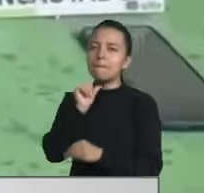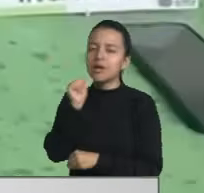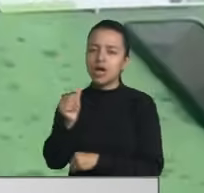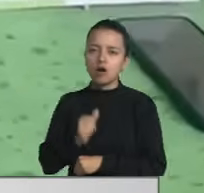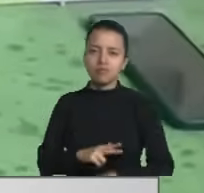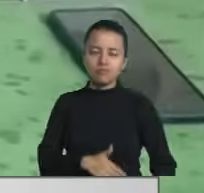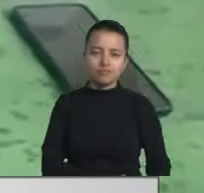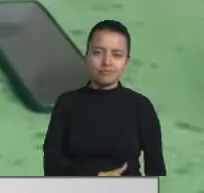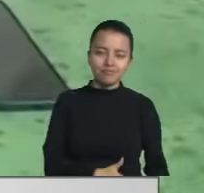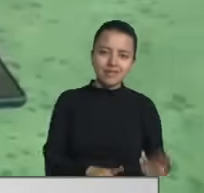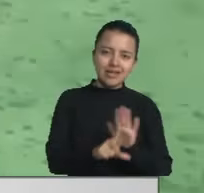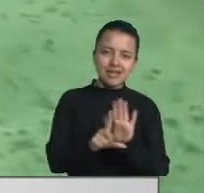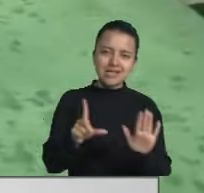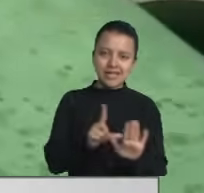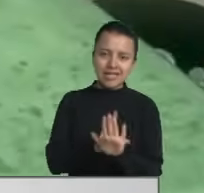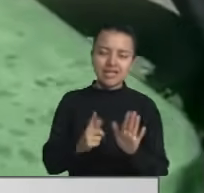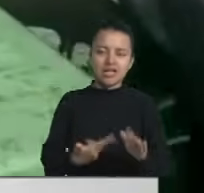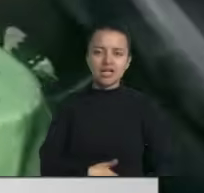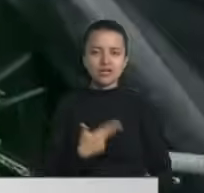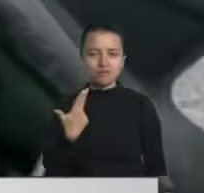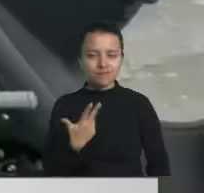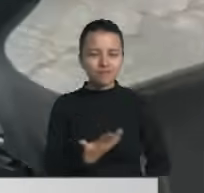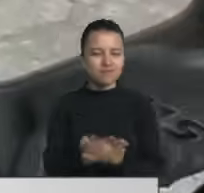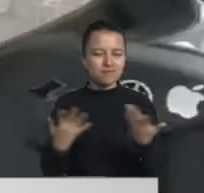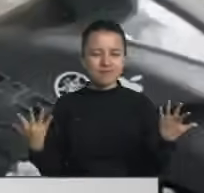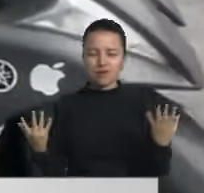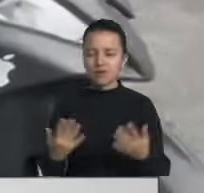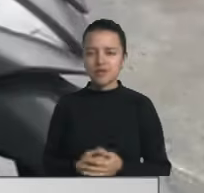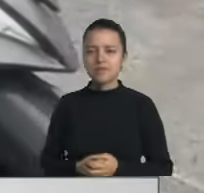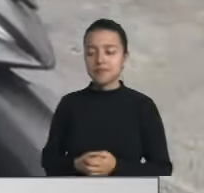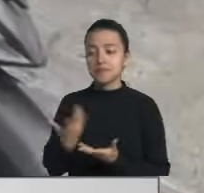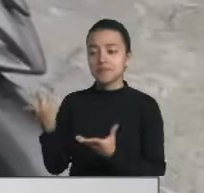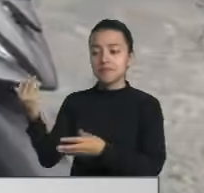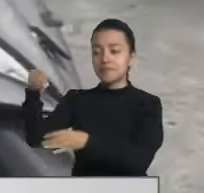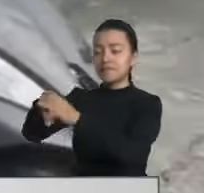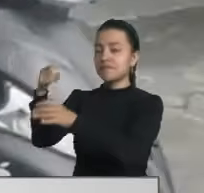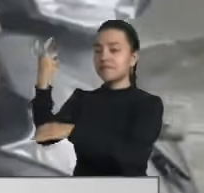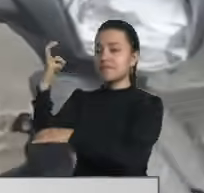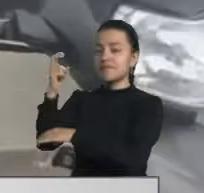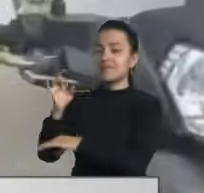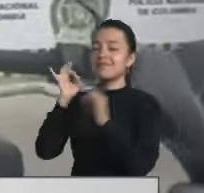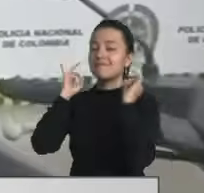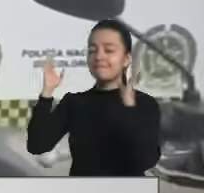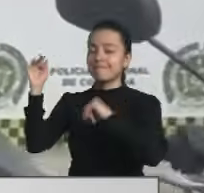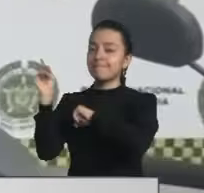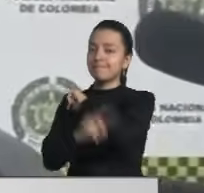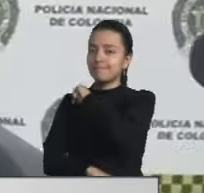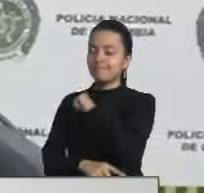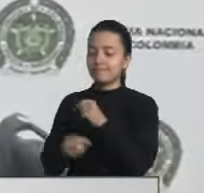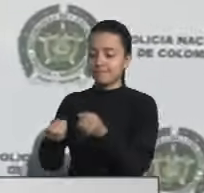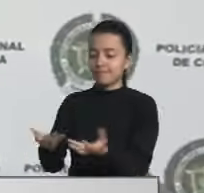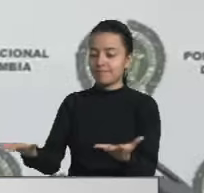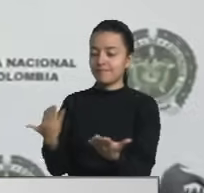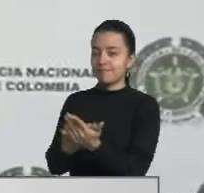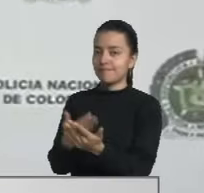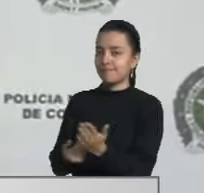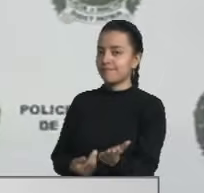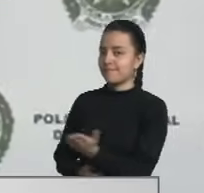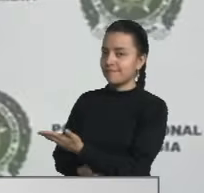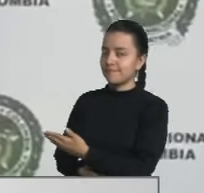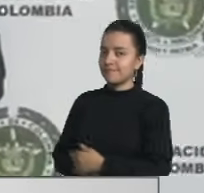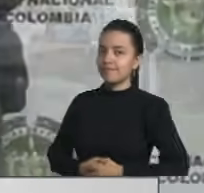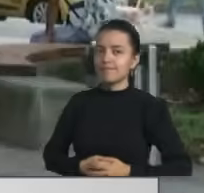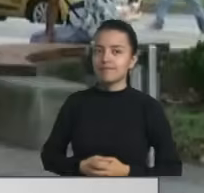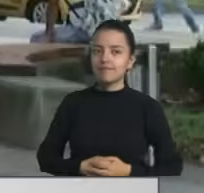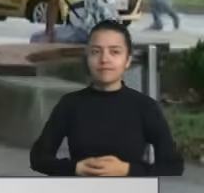tráfico de estupefacientes, por lo que es puesto a disposición de la Fiscalía en compañía de los elementos que le fueron incautados durante el